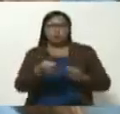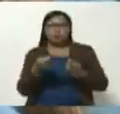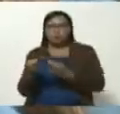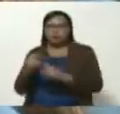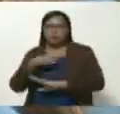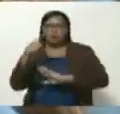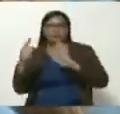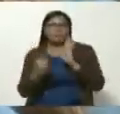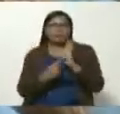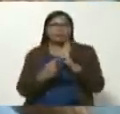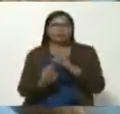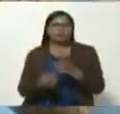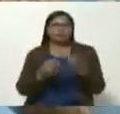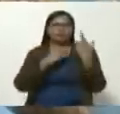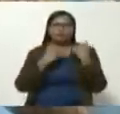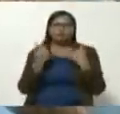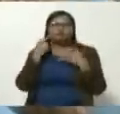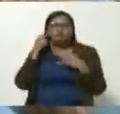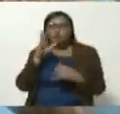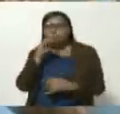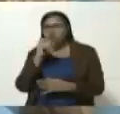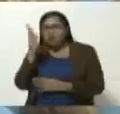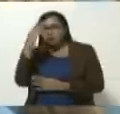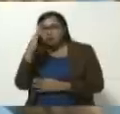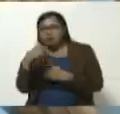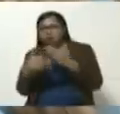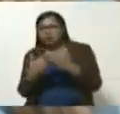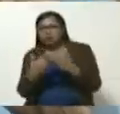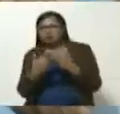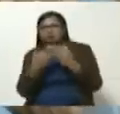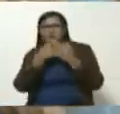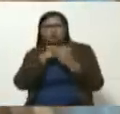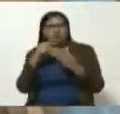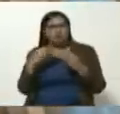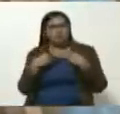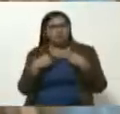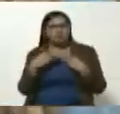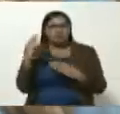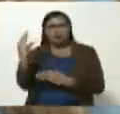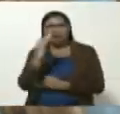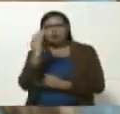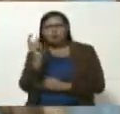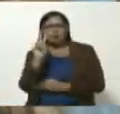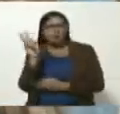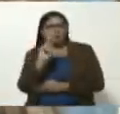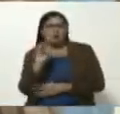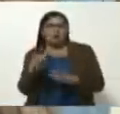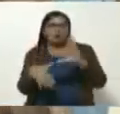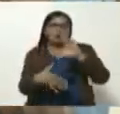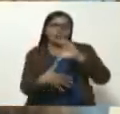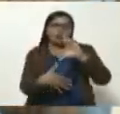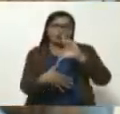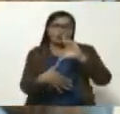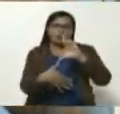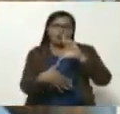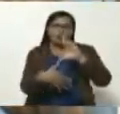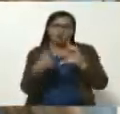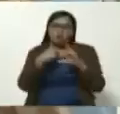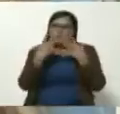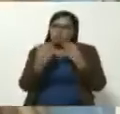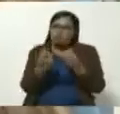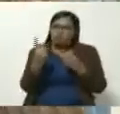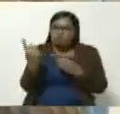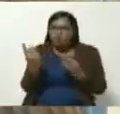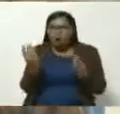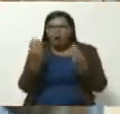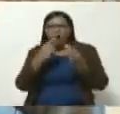total de esta compañía, sin duda alguna va a ser trascendental para Colombia, para Venezuela y para América Latina. Bueno, pero tengo entendido que tú hiciste